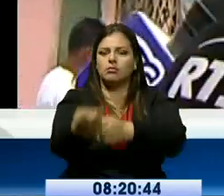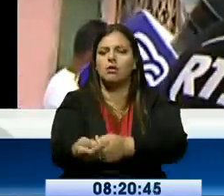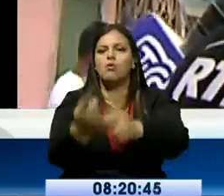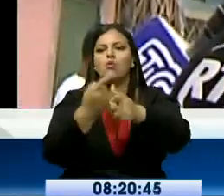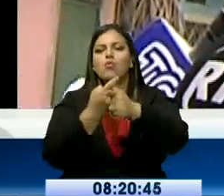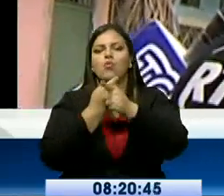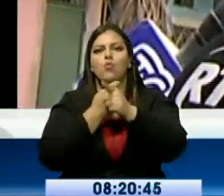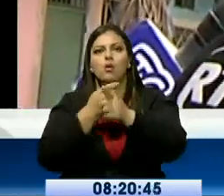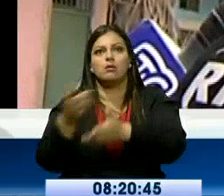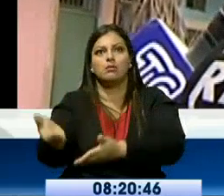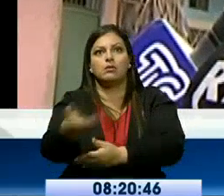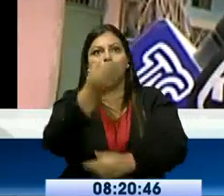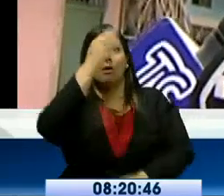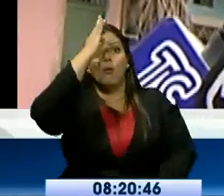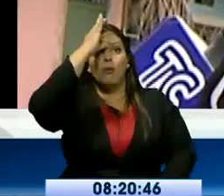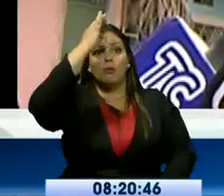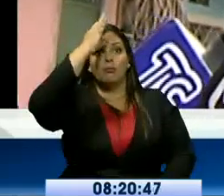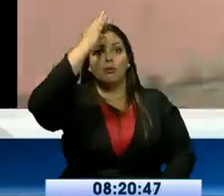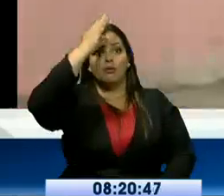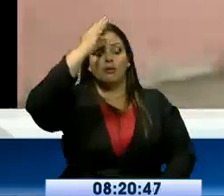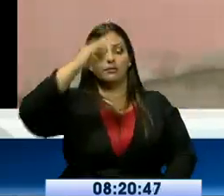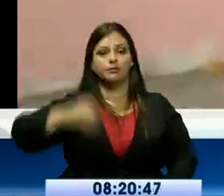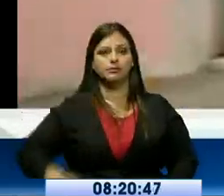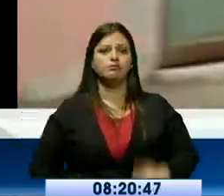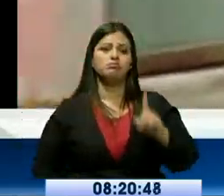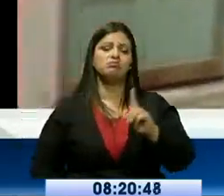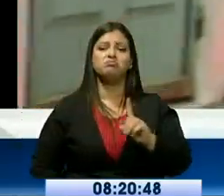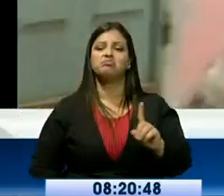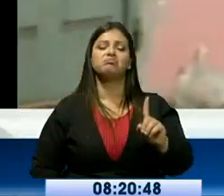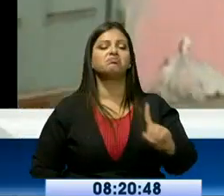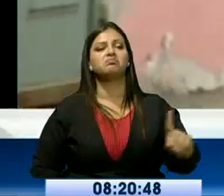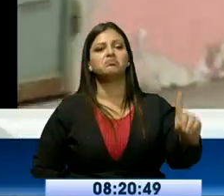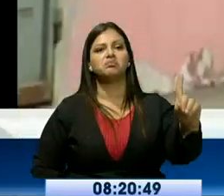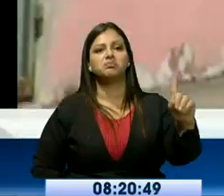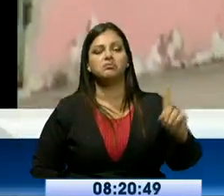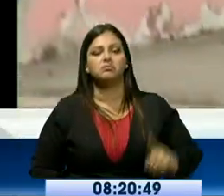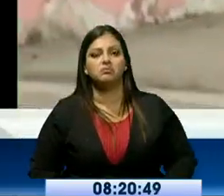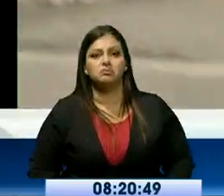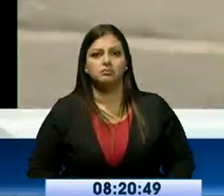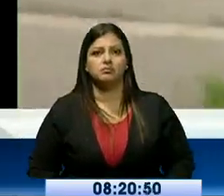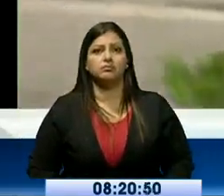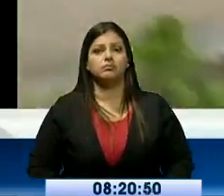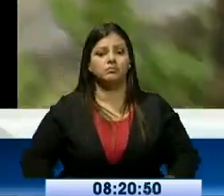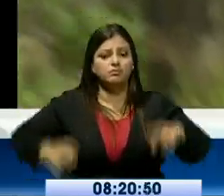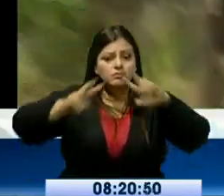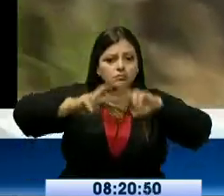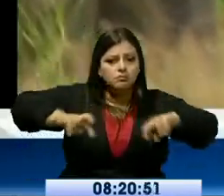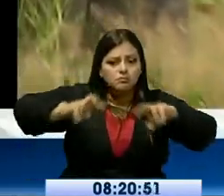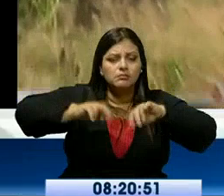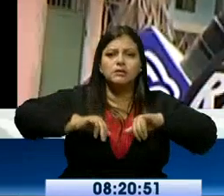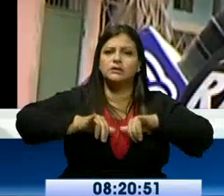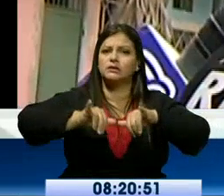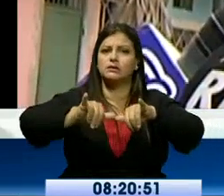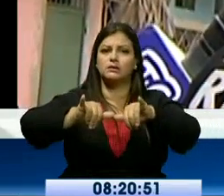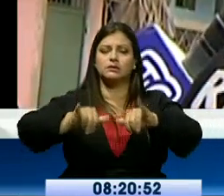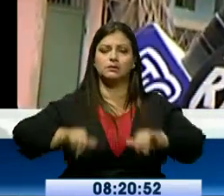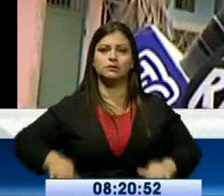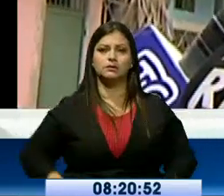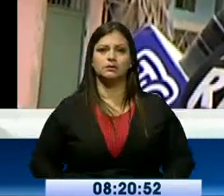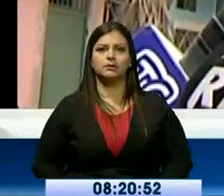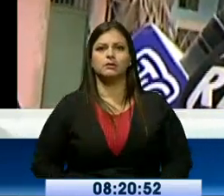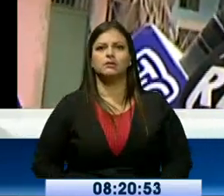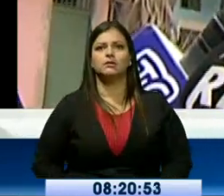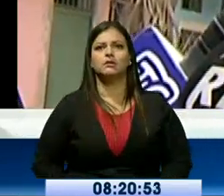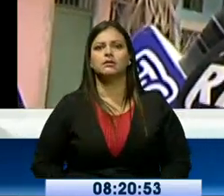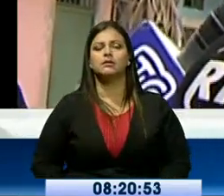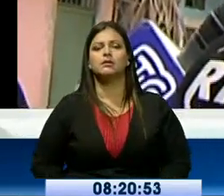pie? A pie posiblemente. Y que en los próximos días tendrían detalles de lo sucedido. He salido corriendo de